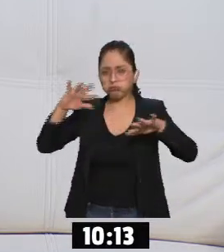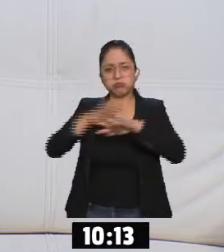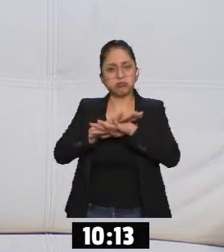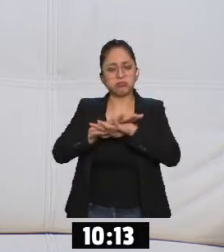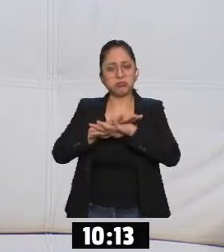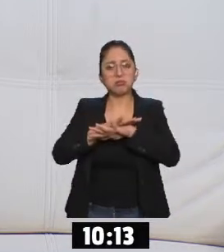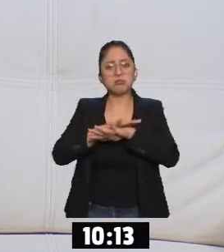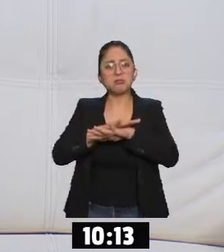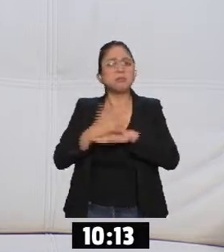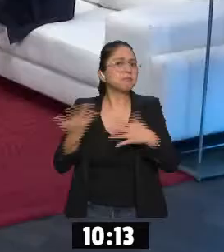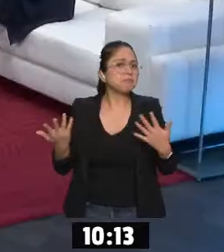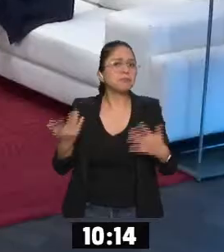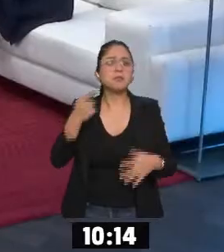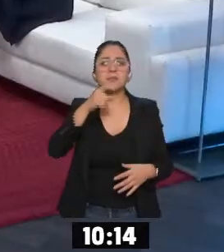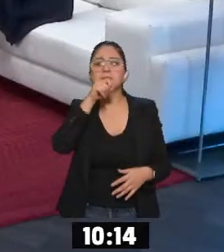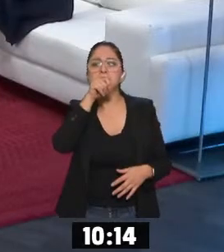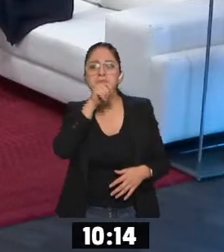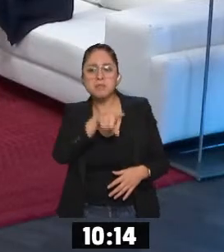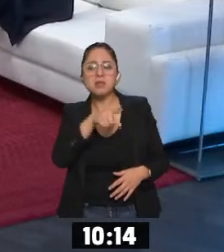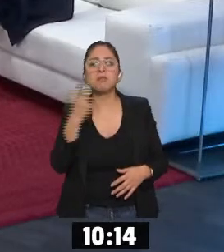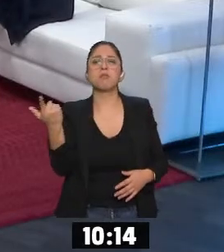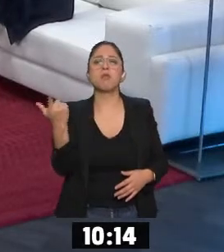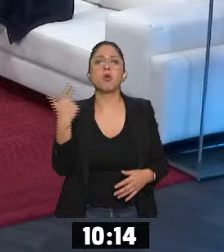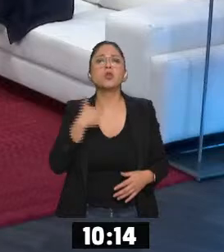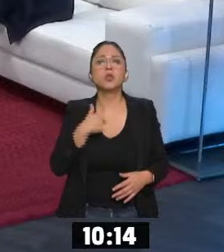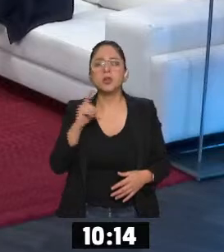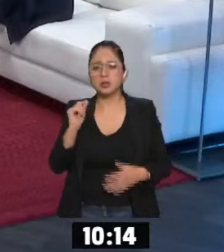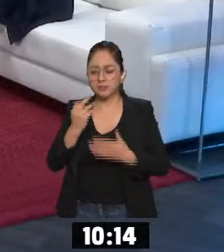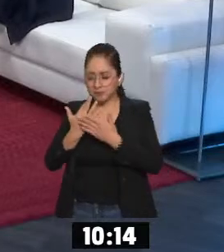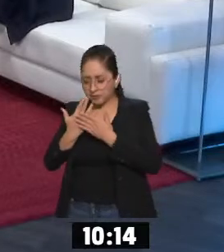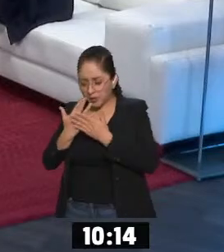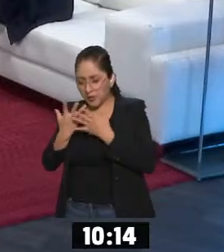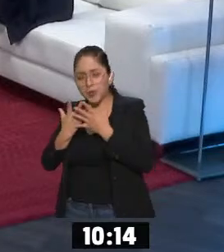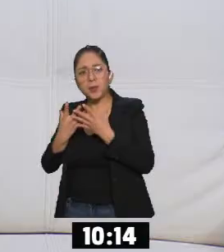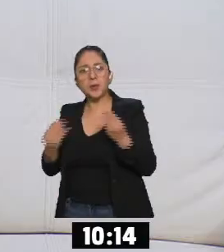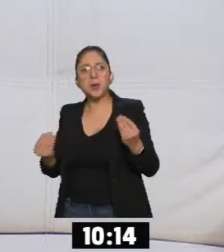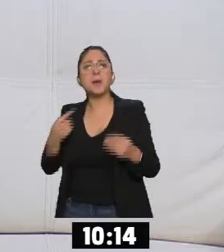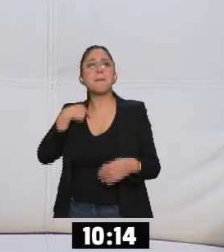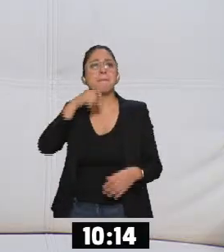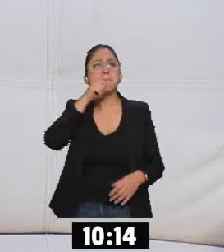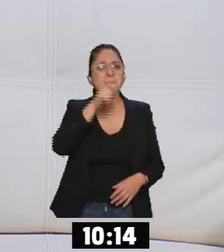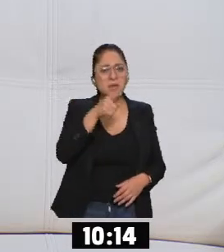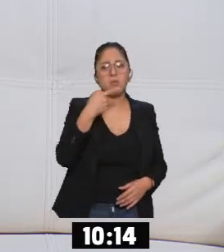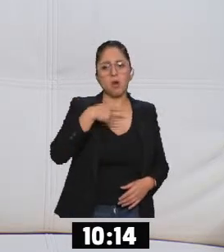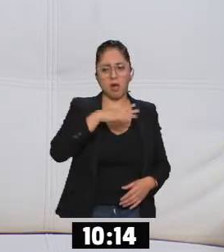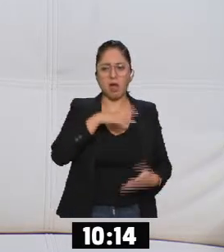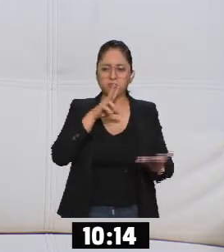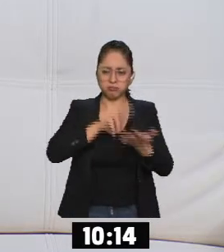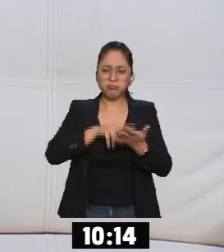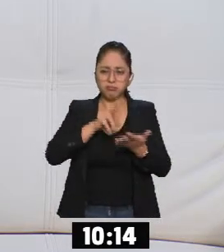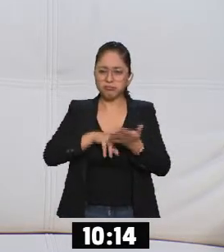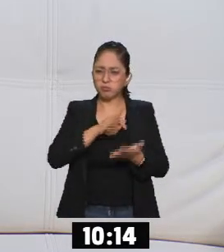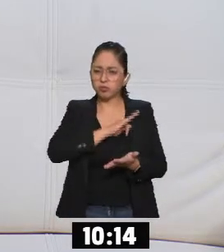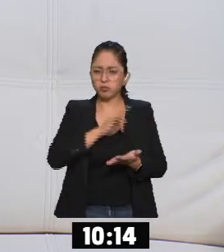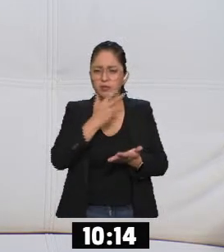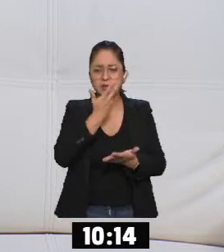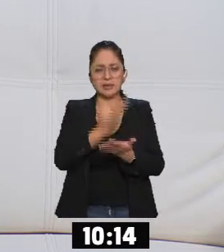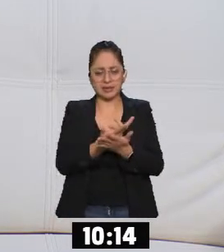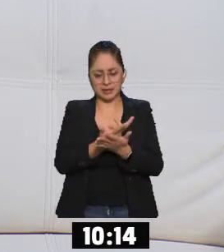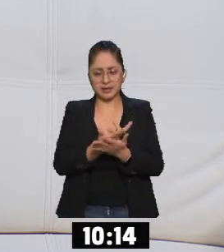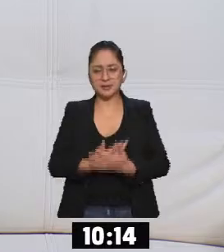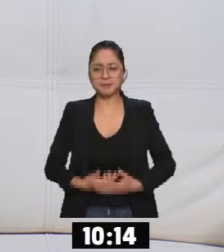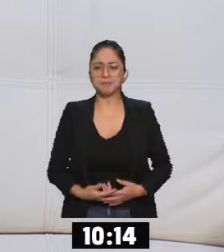perdón. Irse a la esquina un ratito ahí en el ring, ¿no? Pues espérenme. Y se vale descansar. Claro. Oigan, ¿cómo vamos a dar estos? ¿A dónde